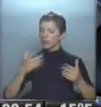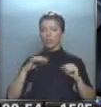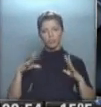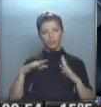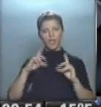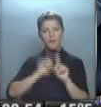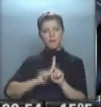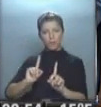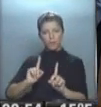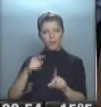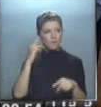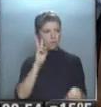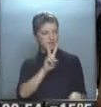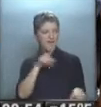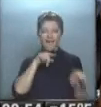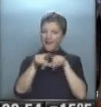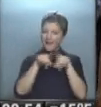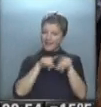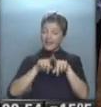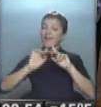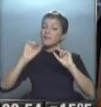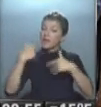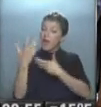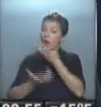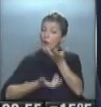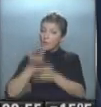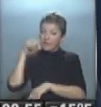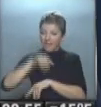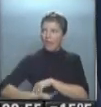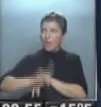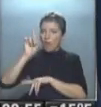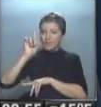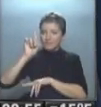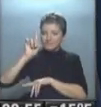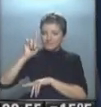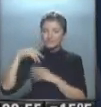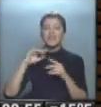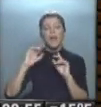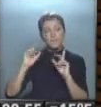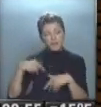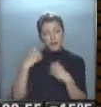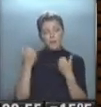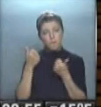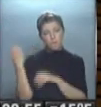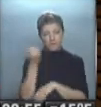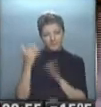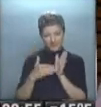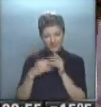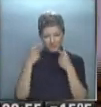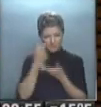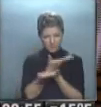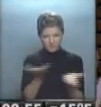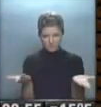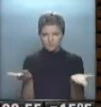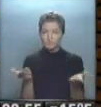automovilístico, disfruten también de la gastronomía y del norte argentino, que realmente vale la pena también en la temporada de verano. Y eso,